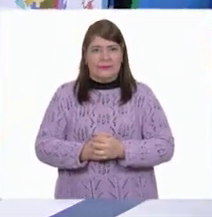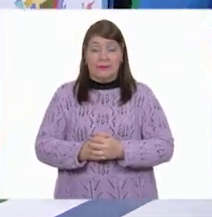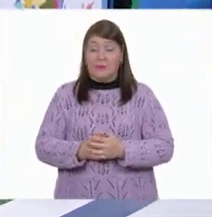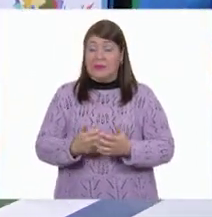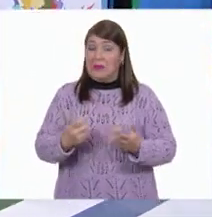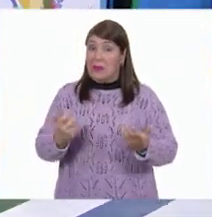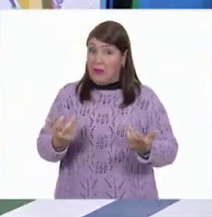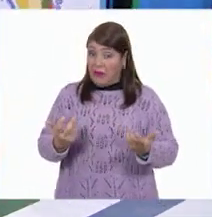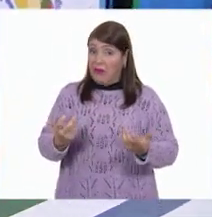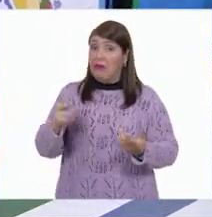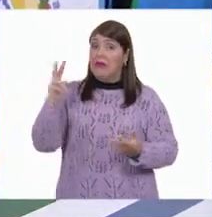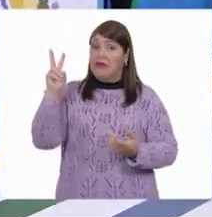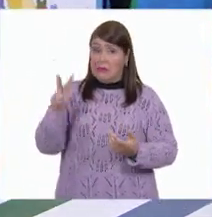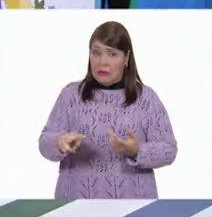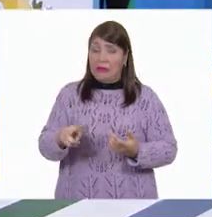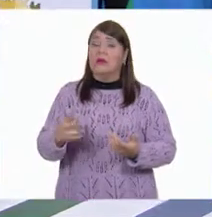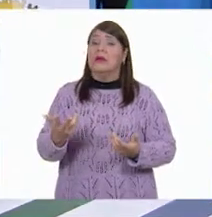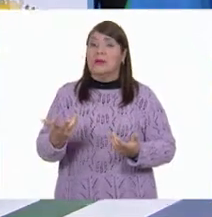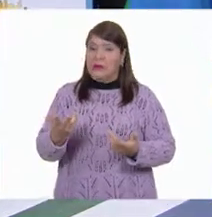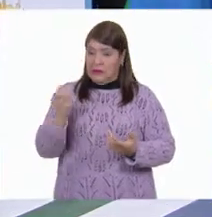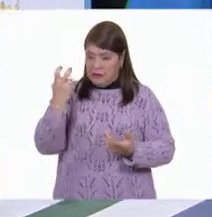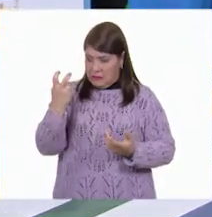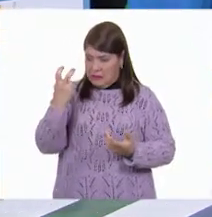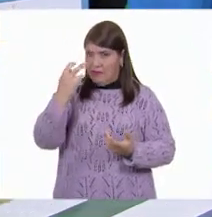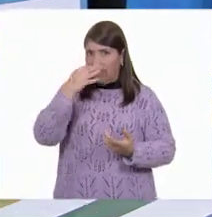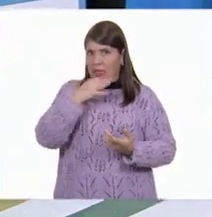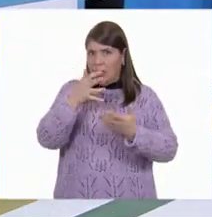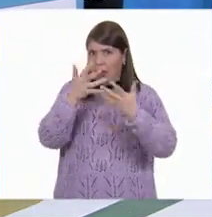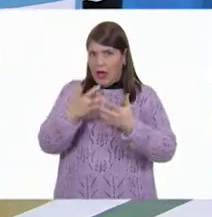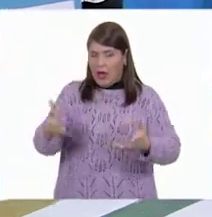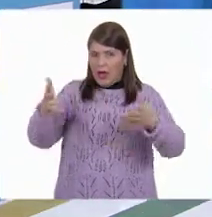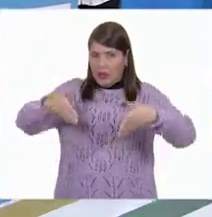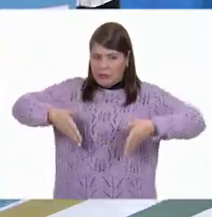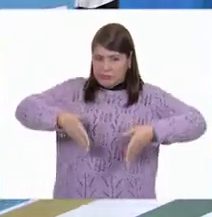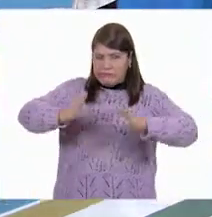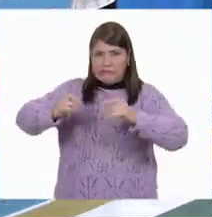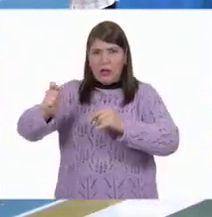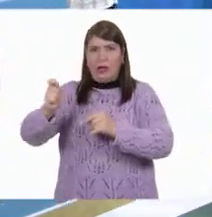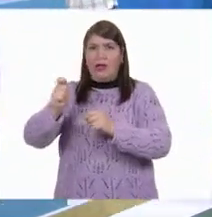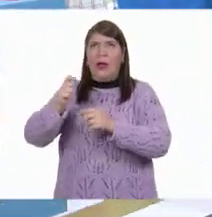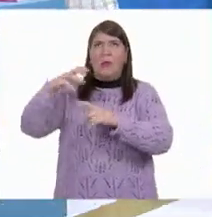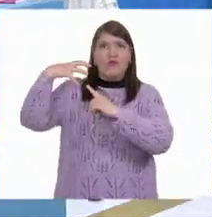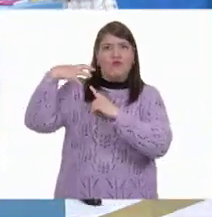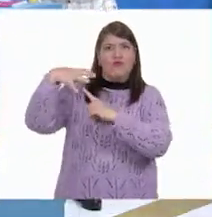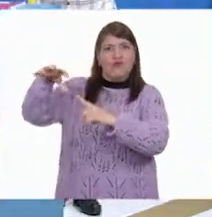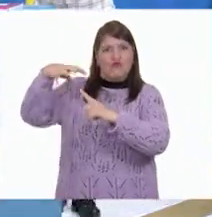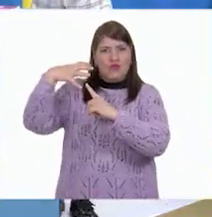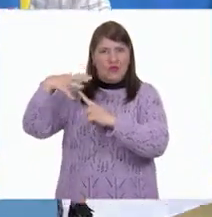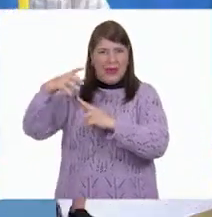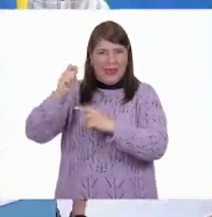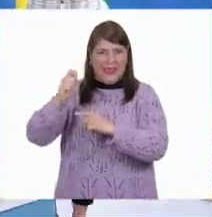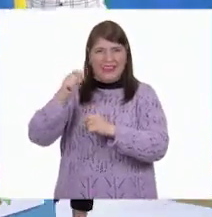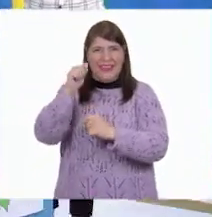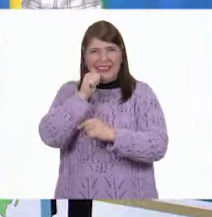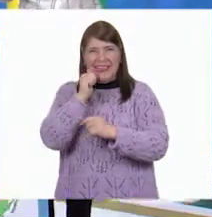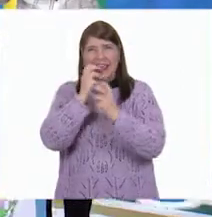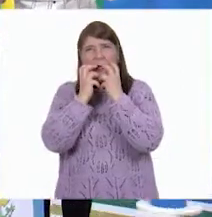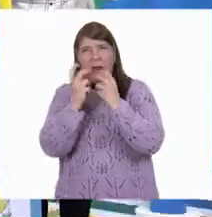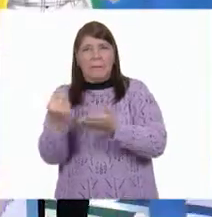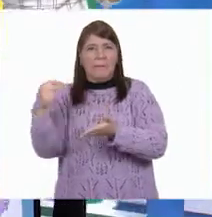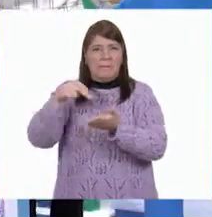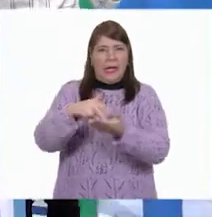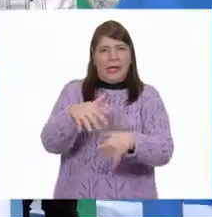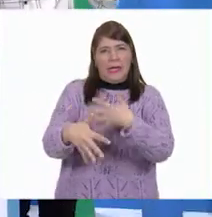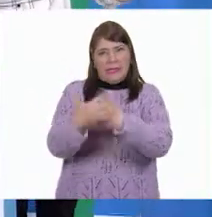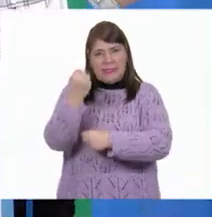Vaya que fue toda una celebración, maestra. Desde el grito, como el que acostumbramos en la actualidad, hasta